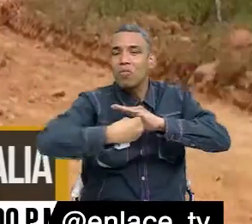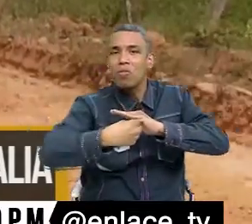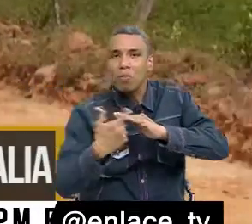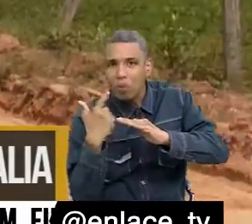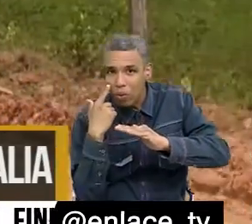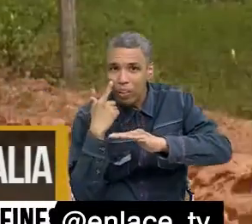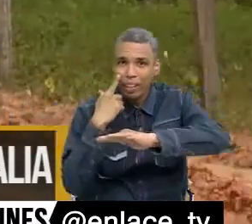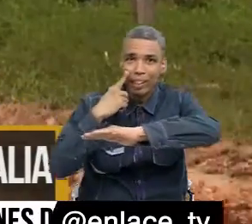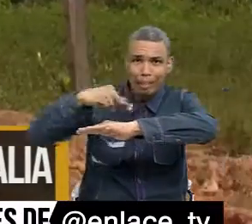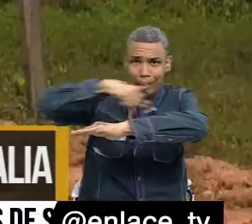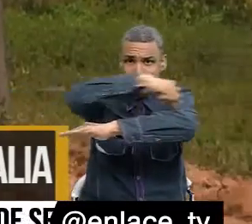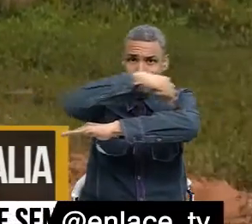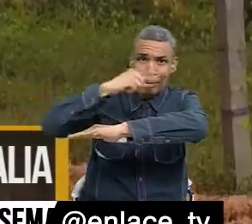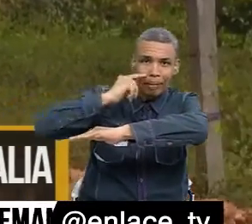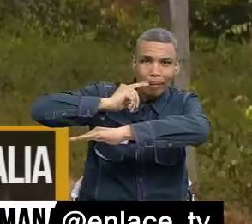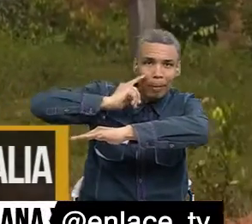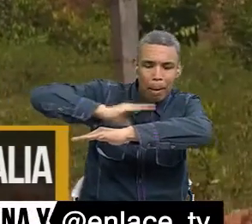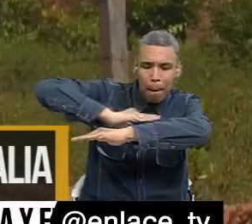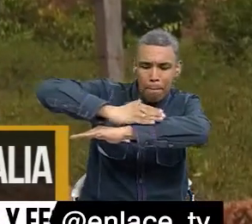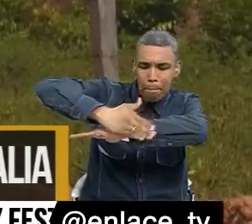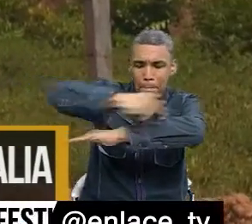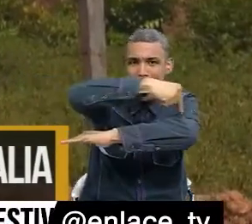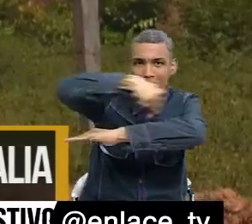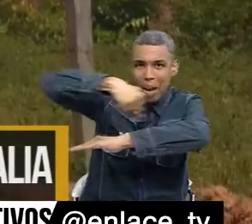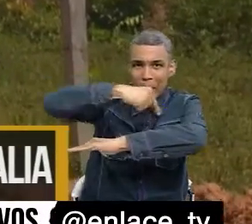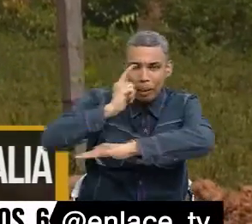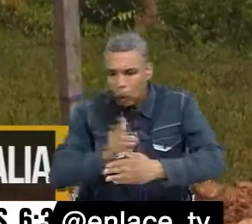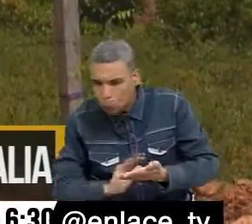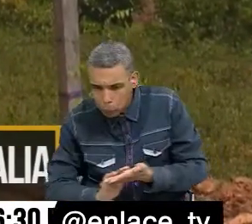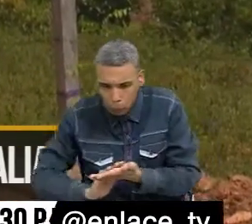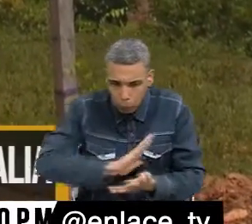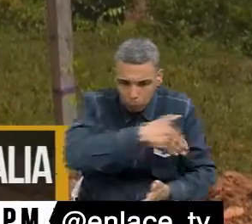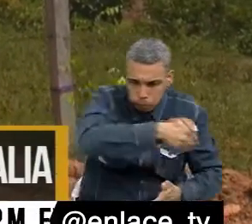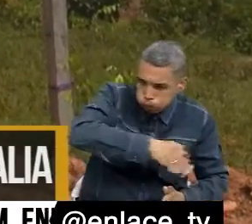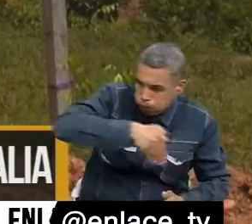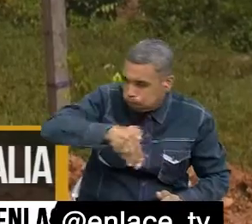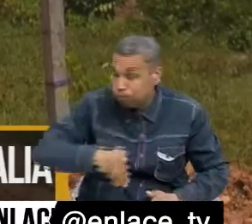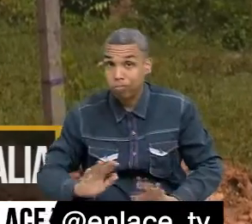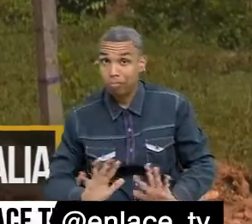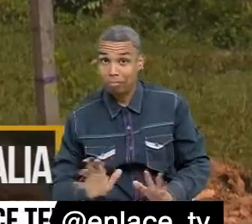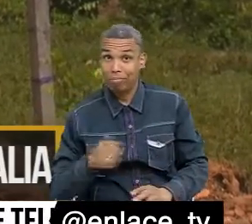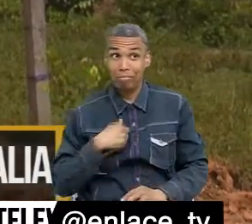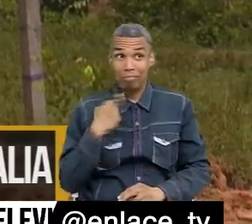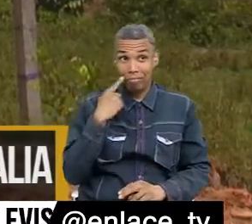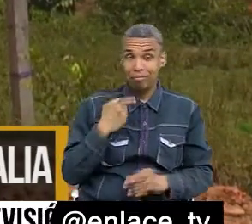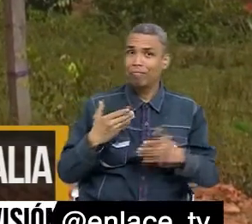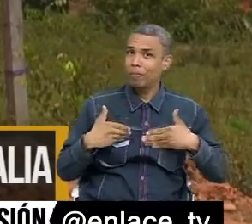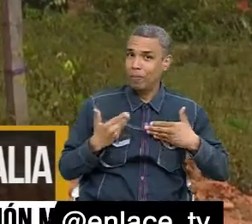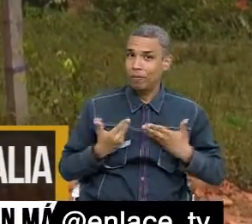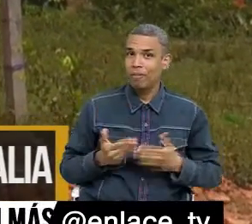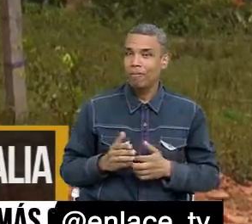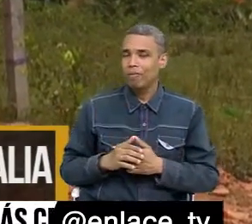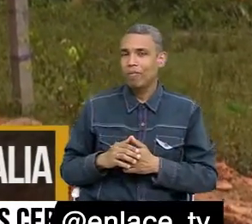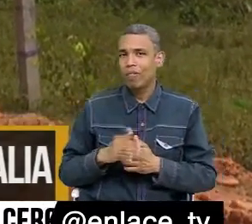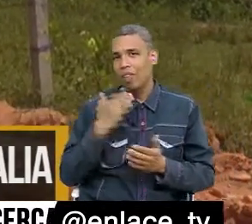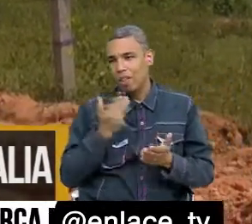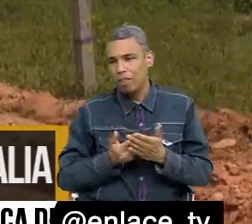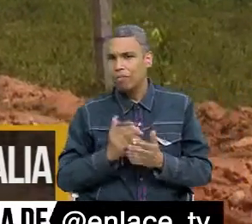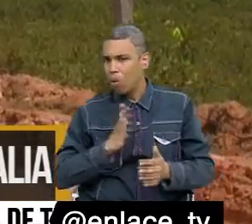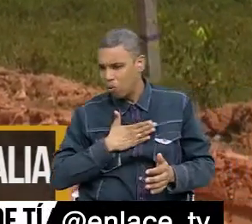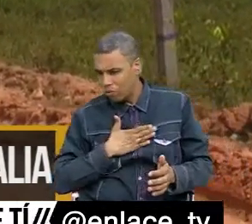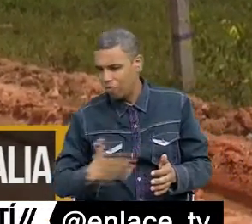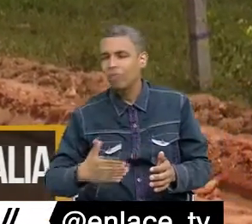a ver estas situaciones, no se han vuelto a presentar. Muchas gracias. No, Sandra, muchas gracias a ustedes, y pues esta es la